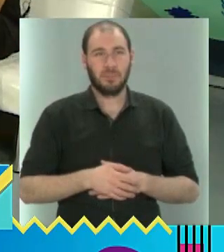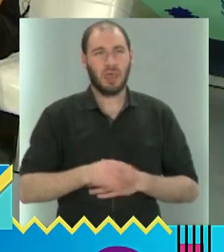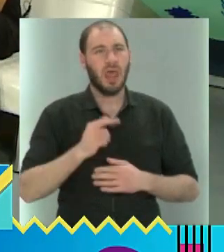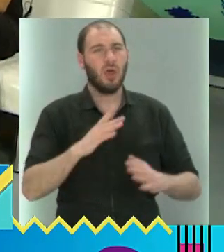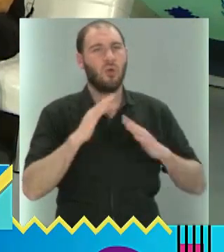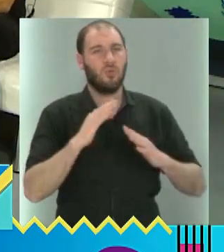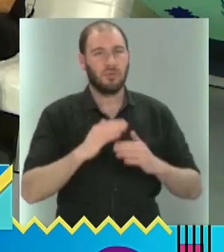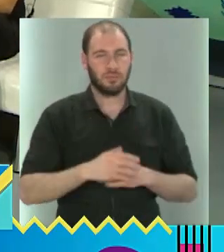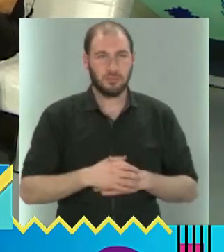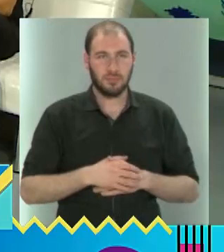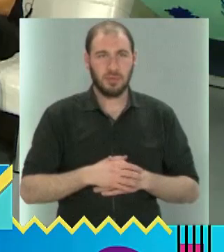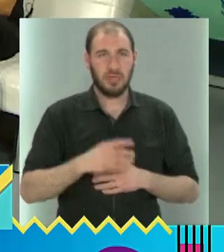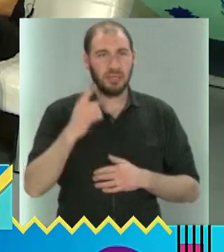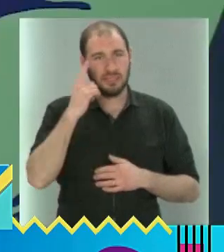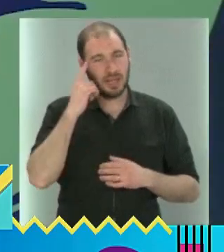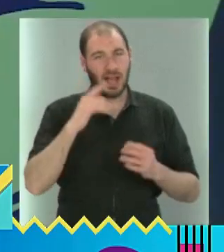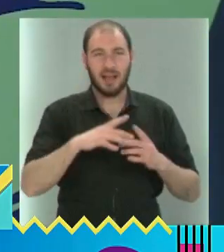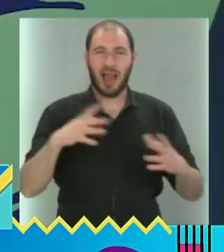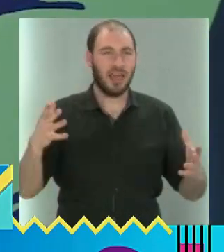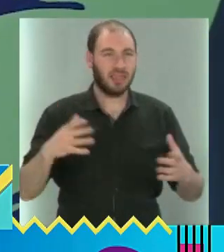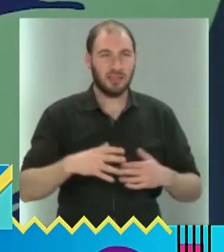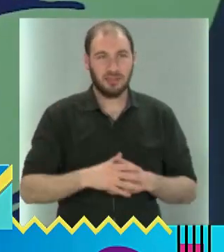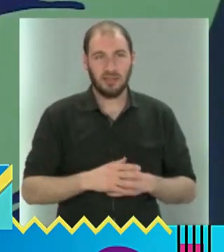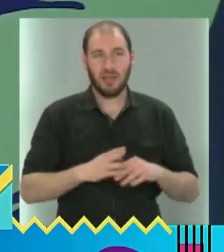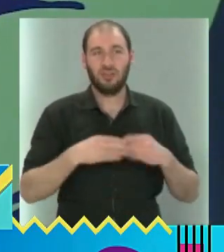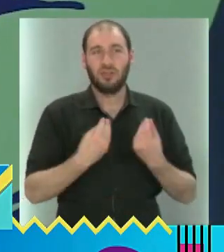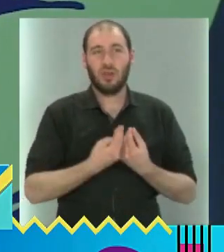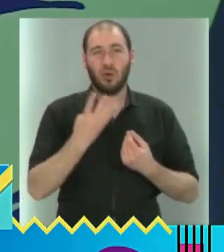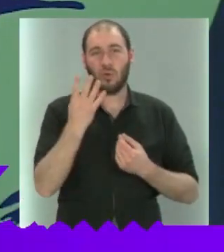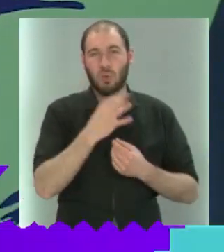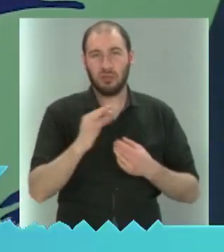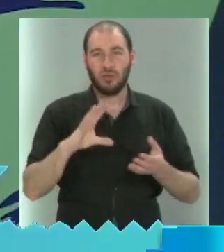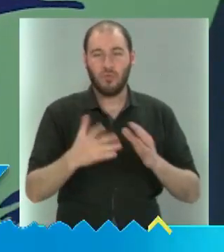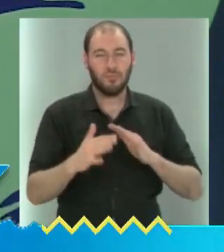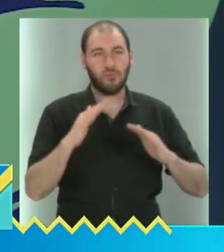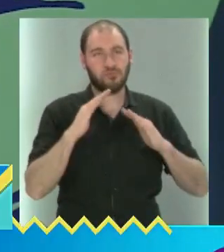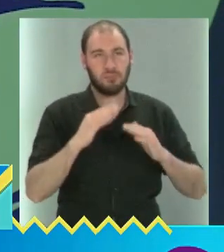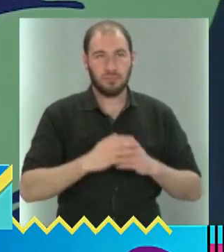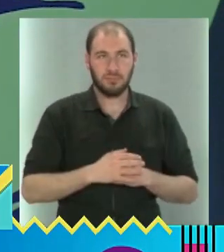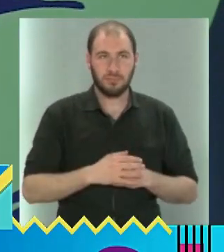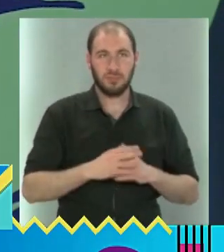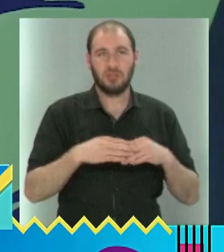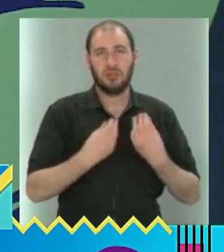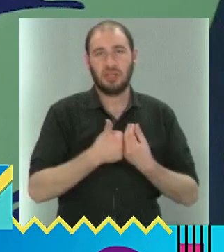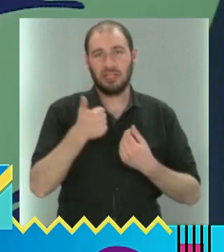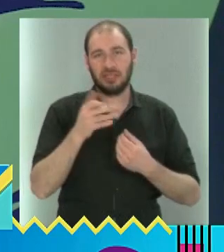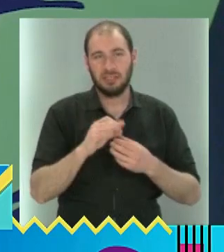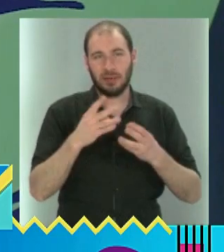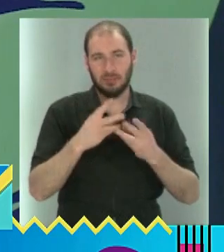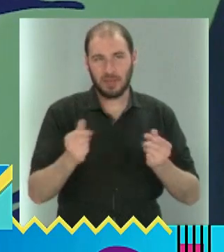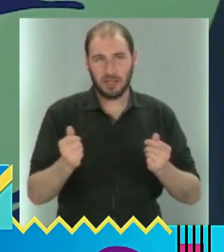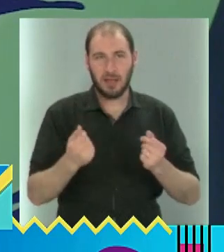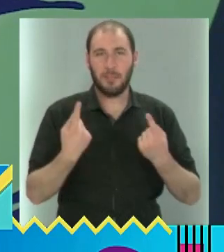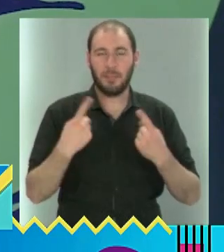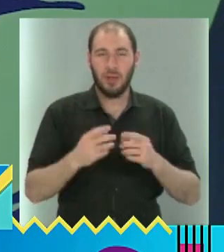Fu, China es muy grande y tiene más de 400 estilos de Kung Fu. Por supuesto hay más de 60 perdidos en este momento,